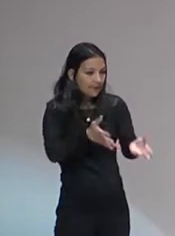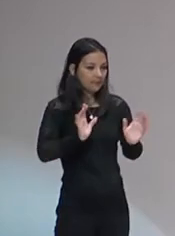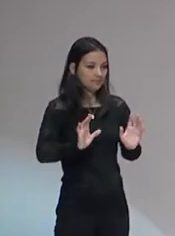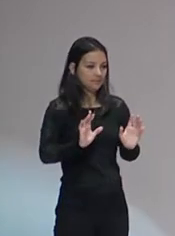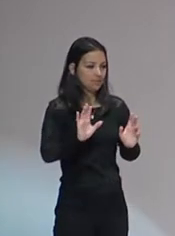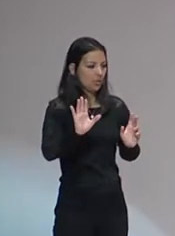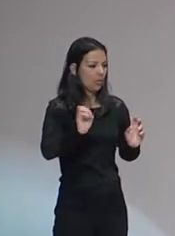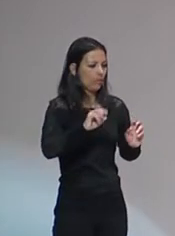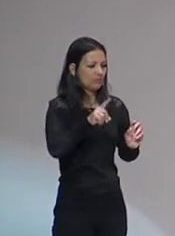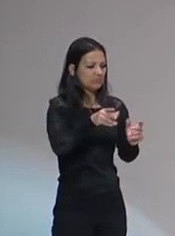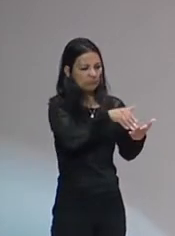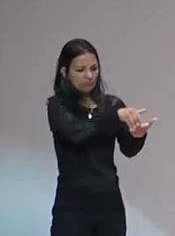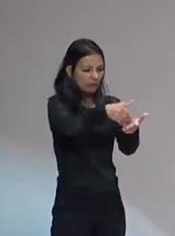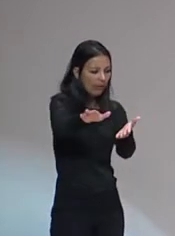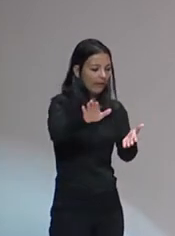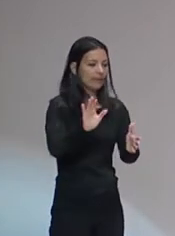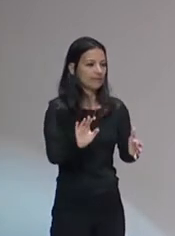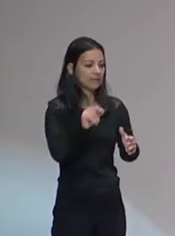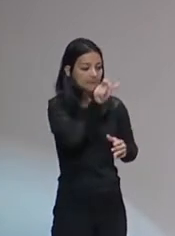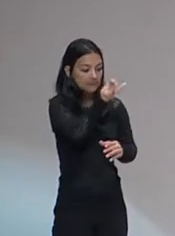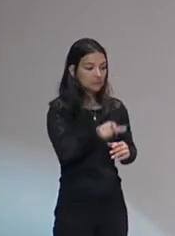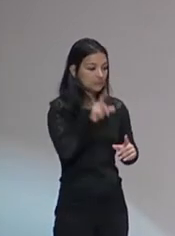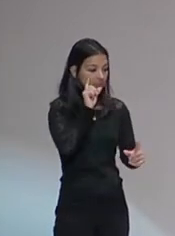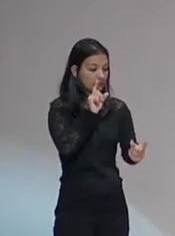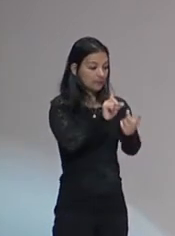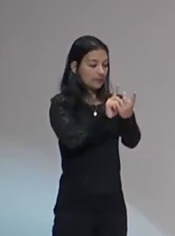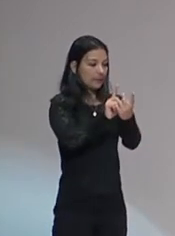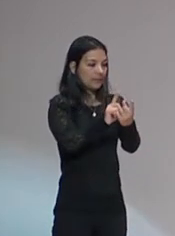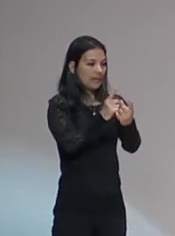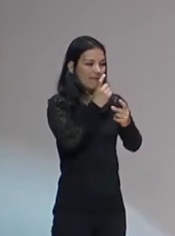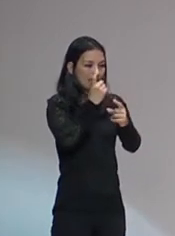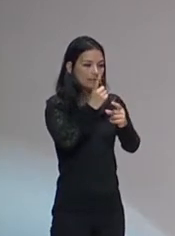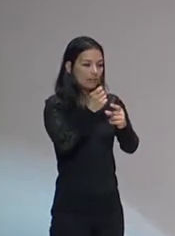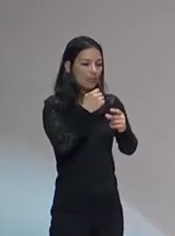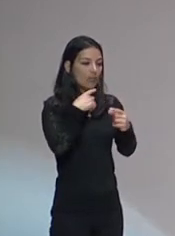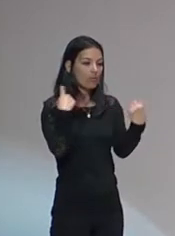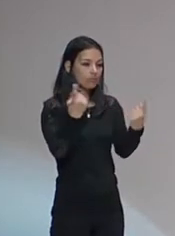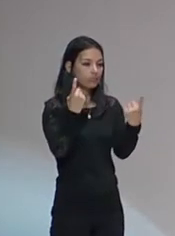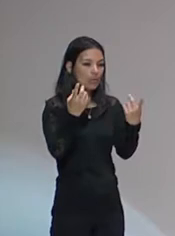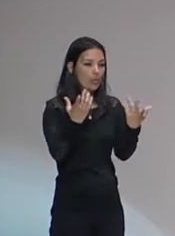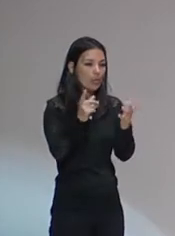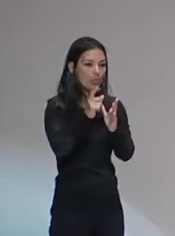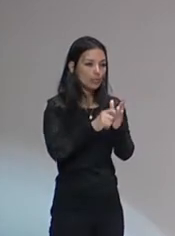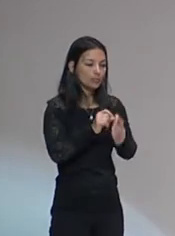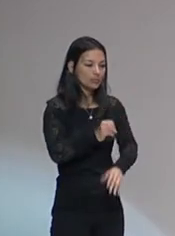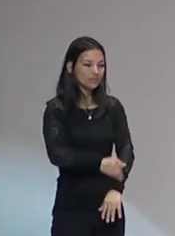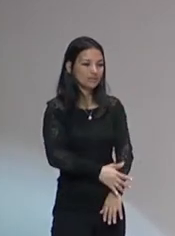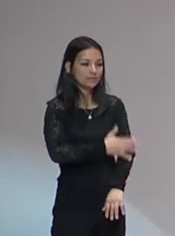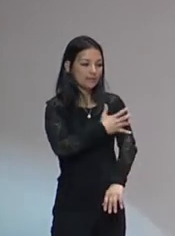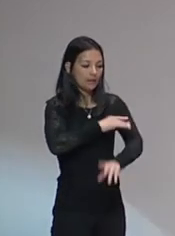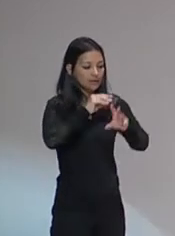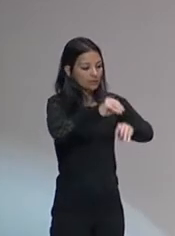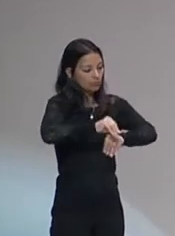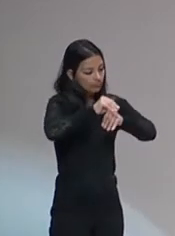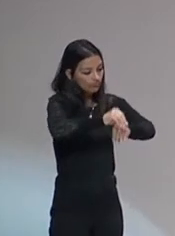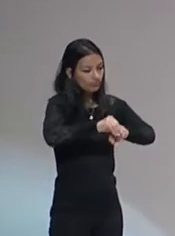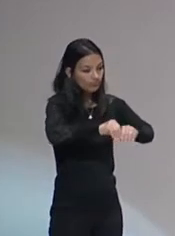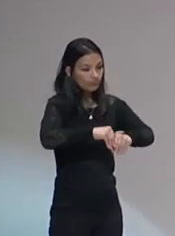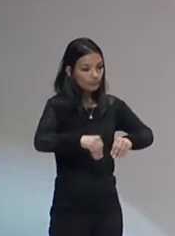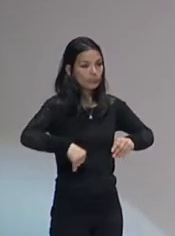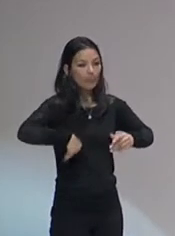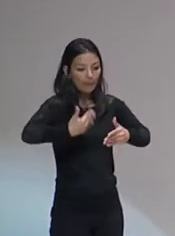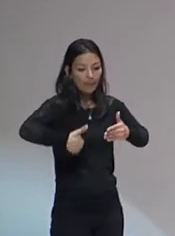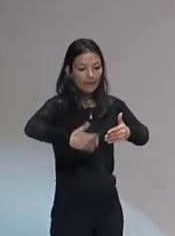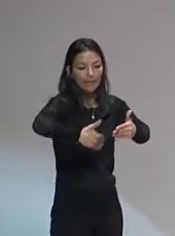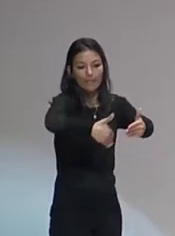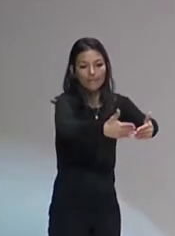absurda, implica generar un proceso de sensibilidad en las nuevas generaciones. Y por